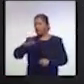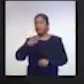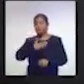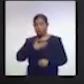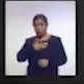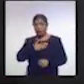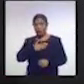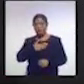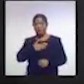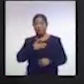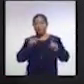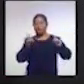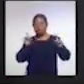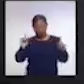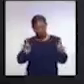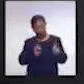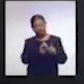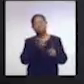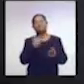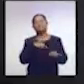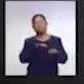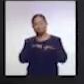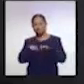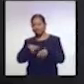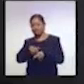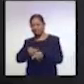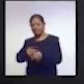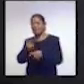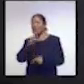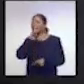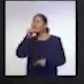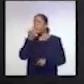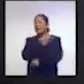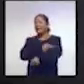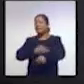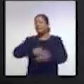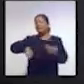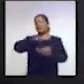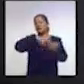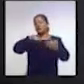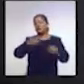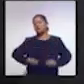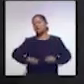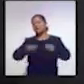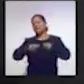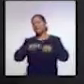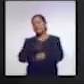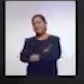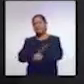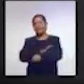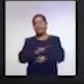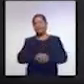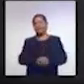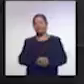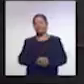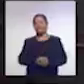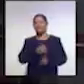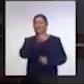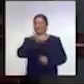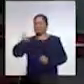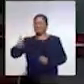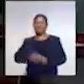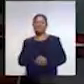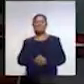para hacer lo que tengamos que hacer y seguir tocando puertas para mejorar las condiciones de vida de nuestras familias, de nuestras demarcaciones. Muy bien,